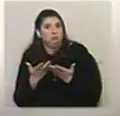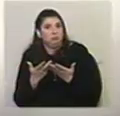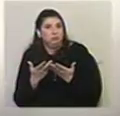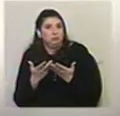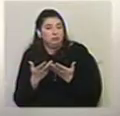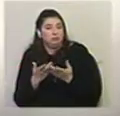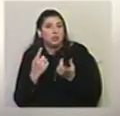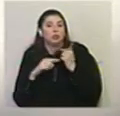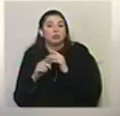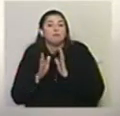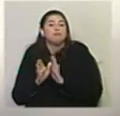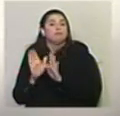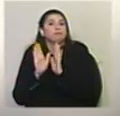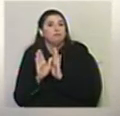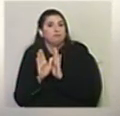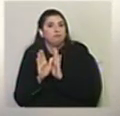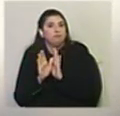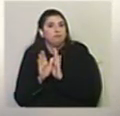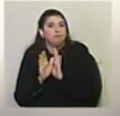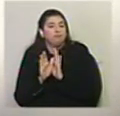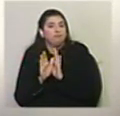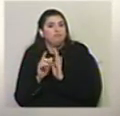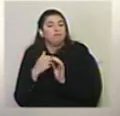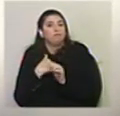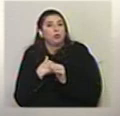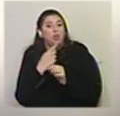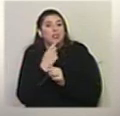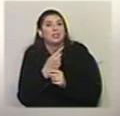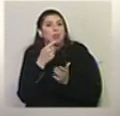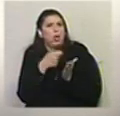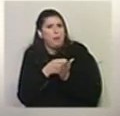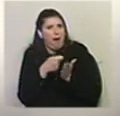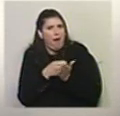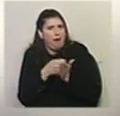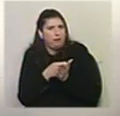voy por el agua. Voy por el agua de Querétaro. Pero otra cosa es que yo diga tiene que pagarlo